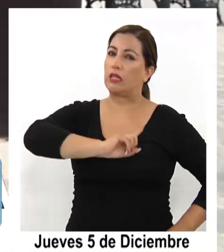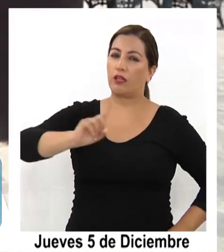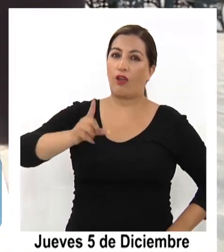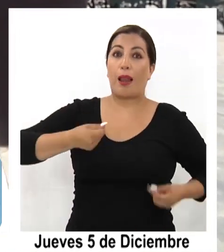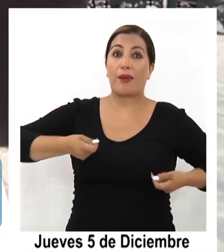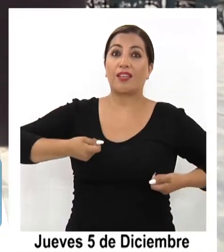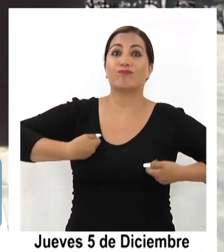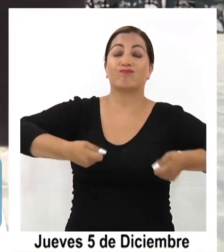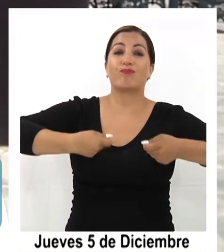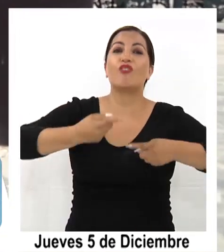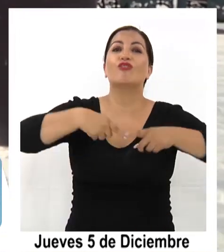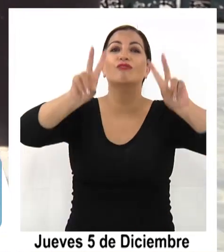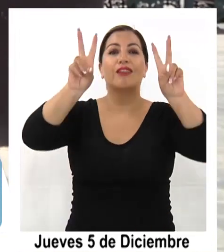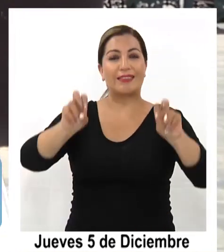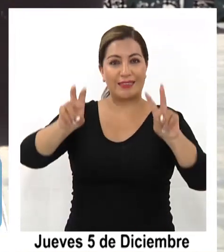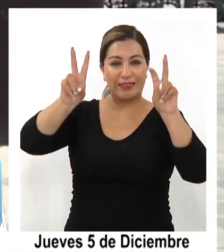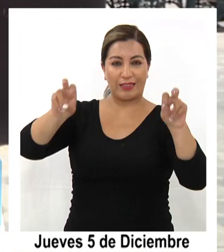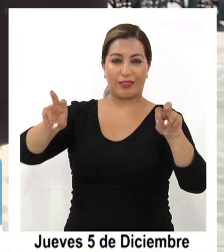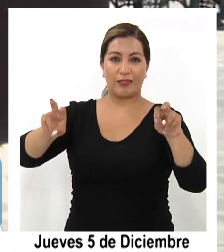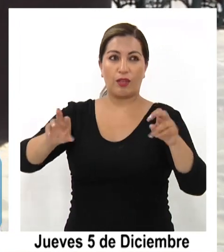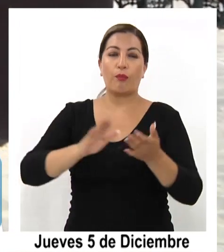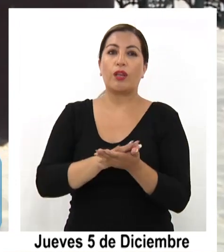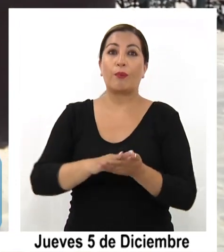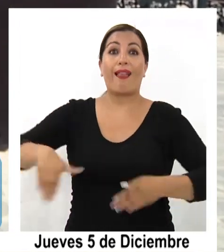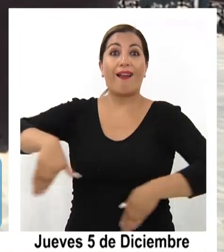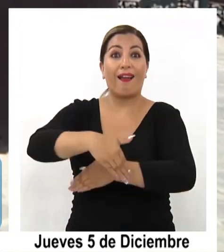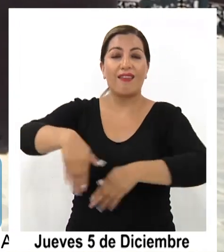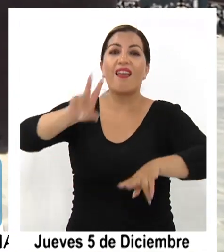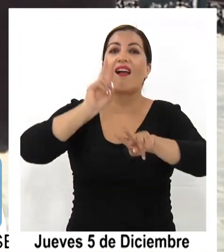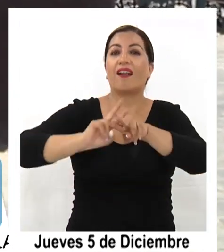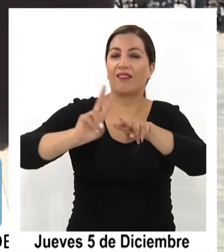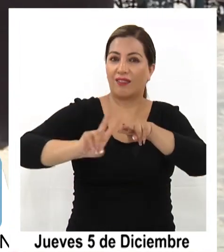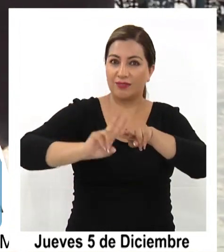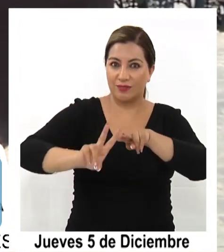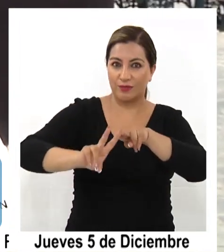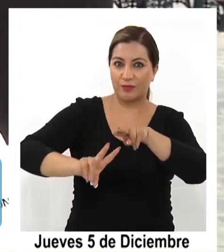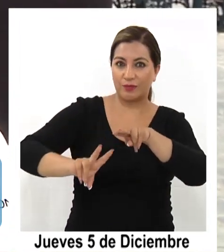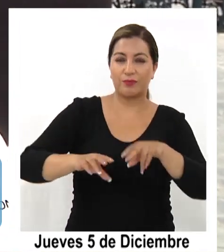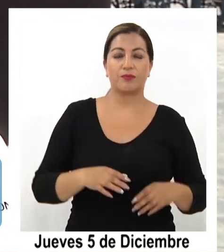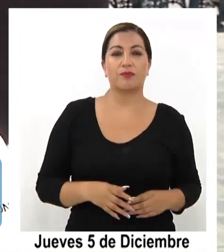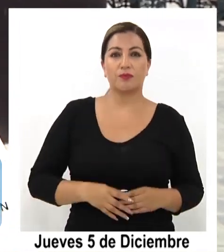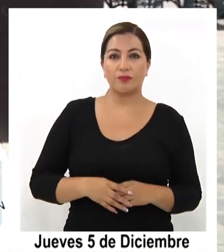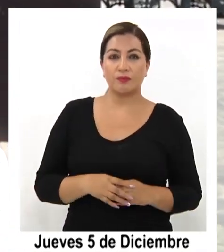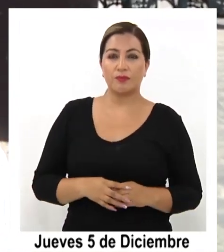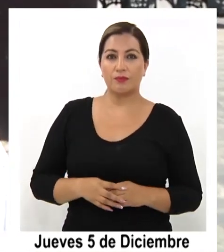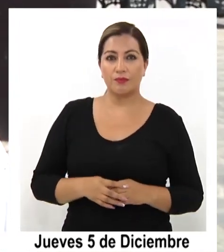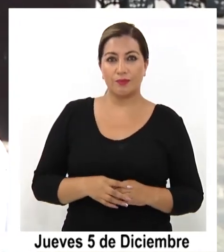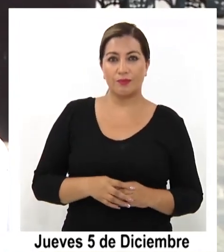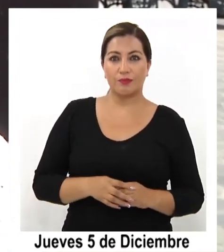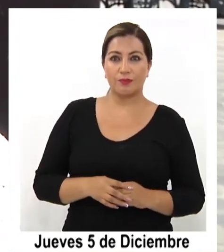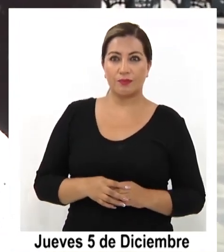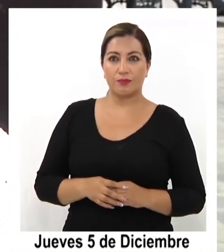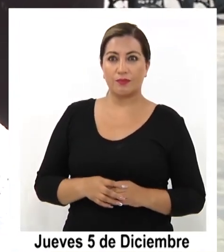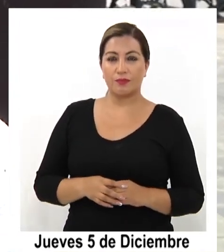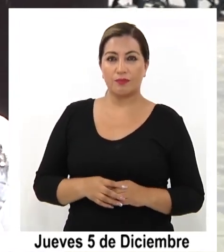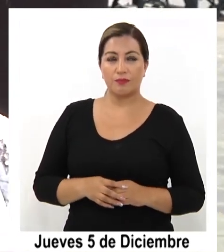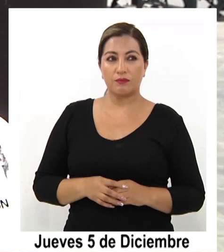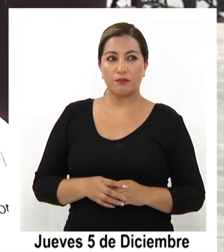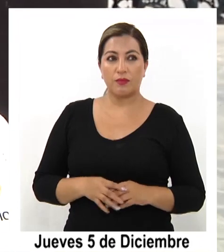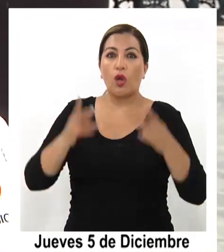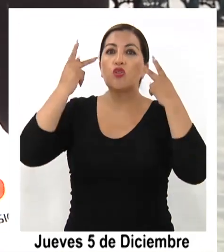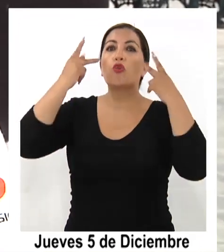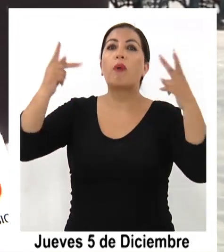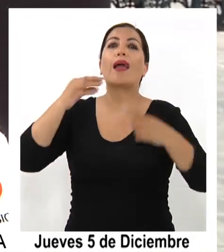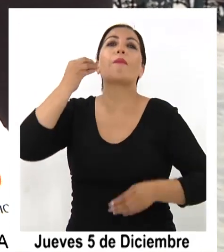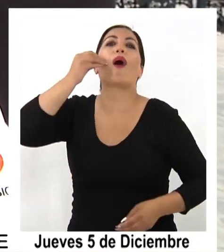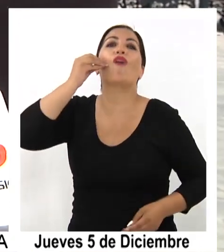la plata en otra cosa, por ser arreglar las calles, ¿ah? Y, y un viaje